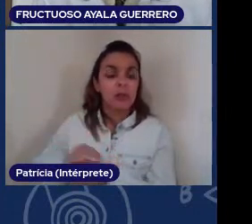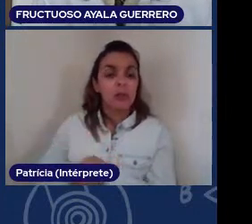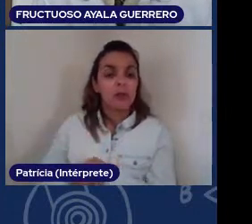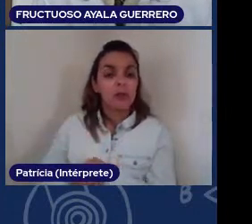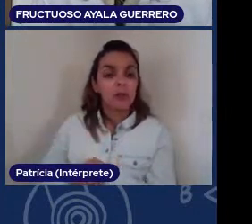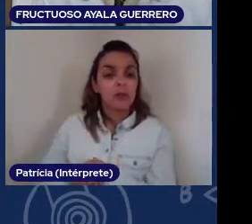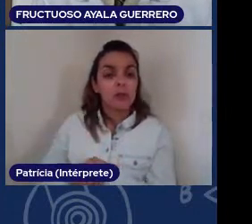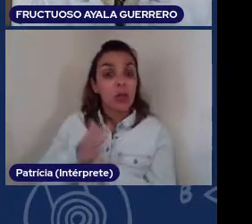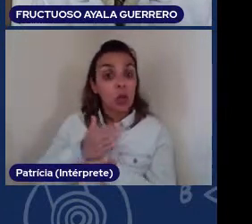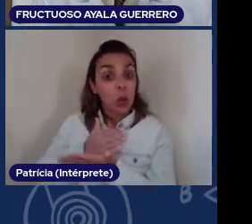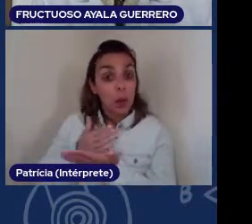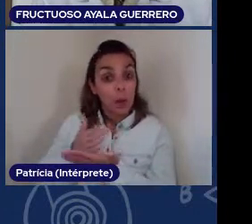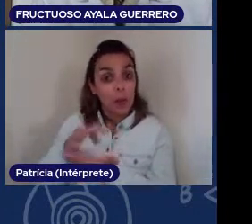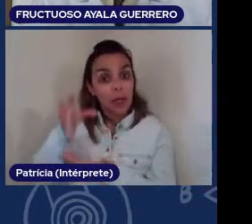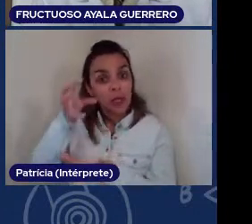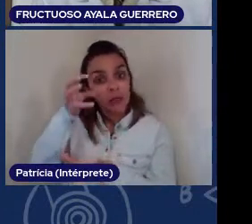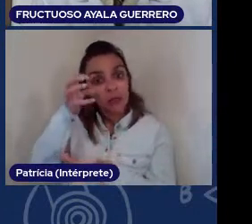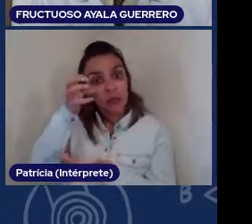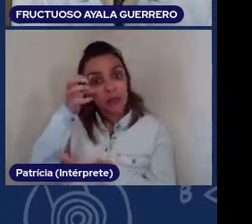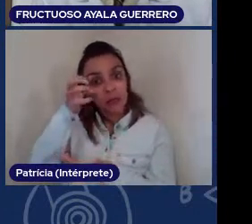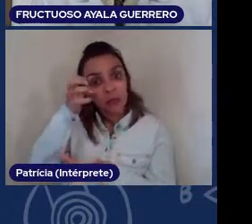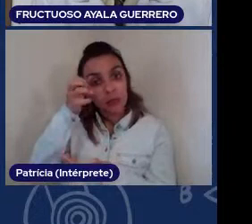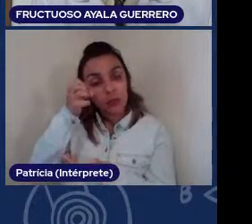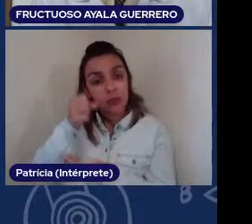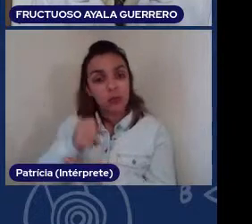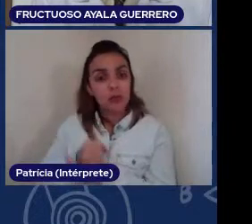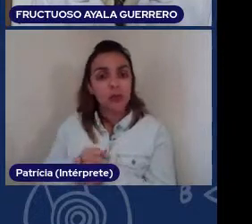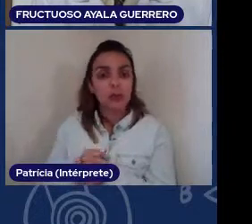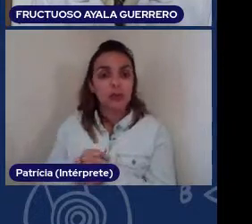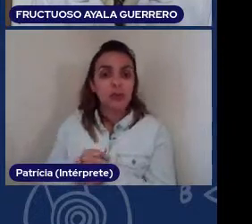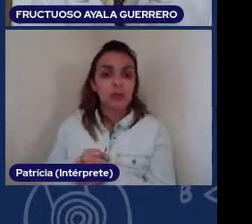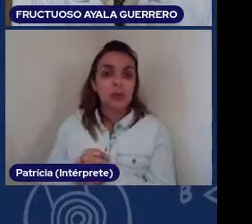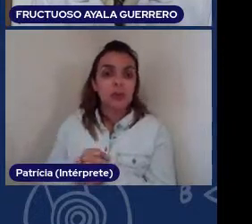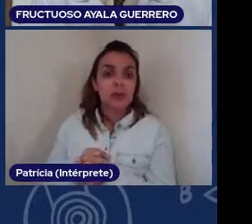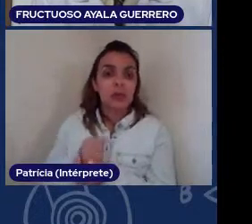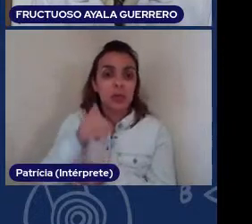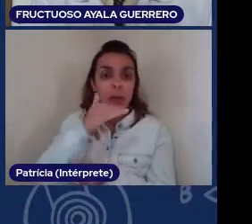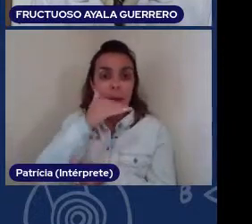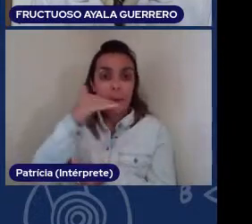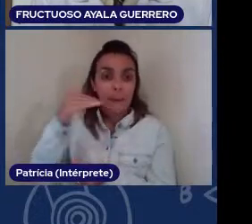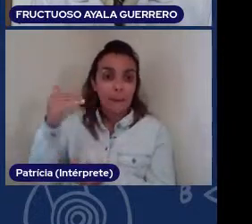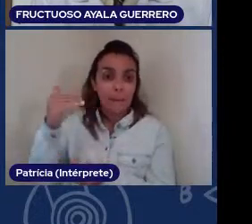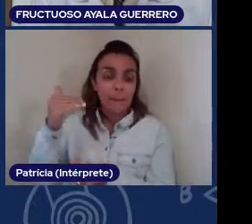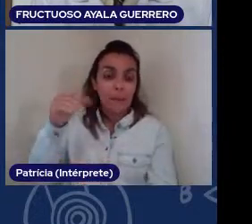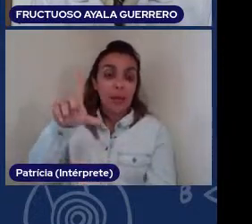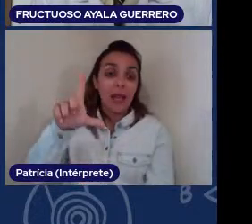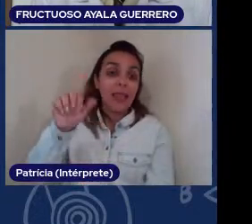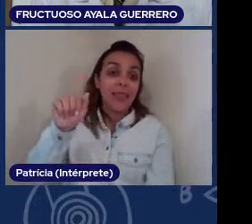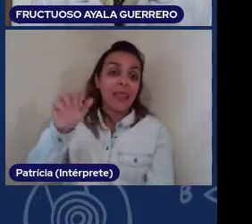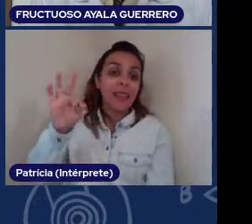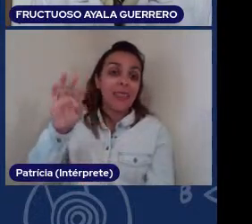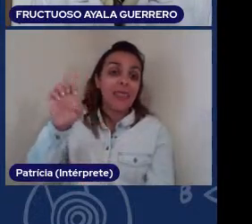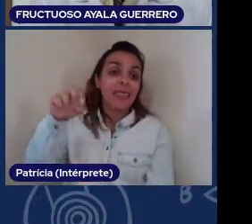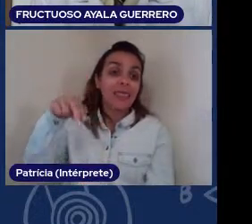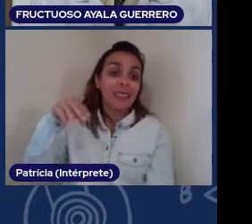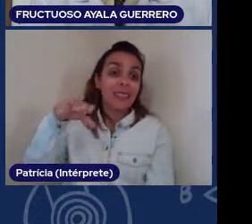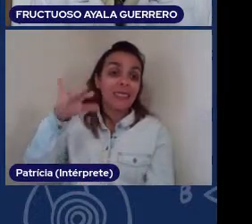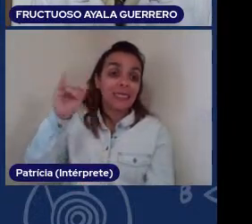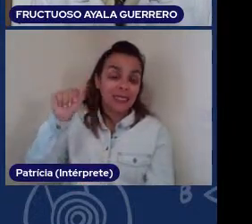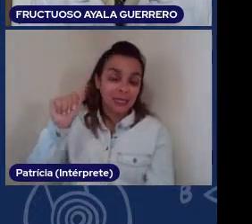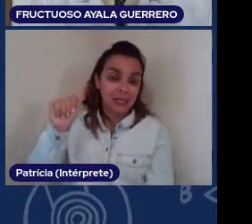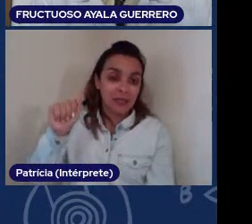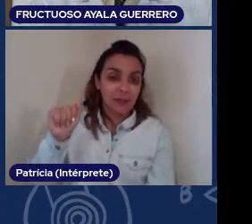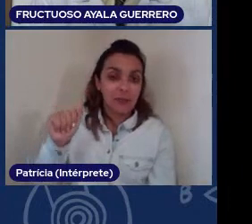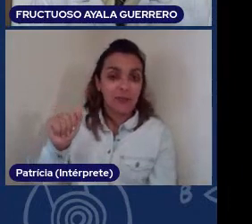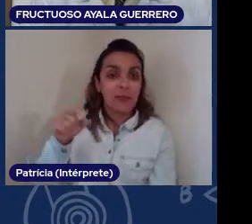del sueño se tarda bastante. Este periodo se llama latencia al sueño, es decir, el tiempo